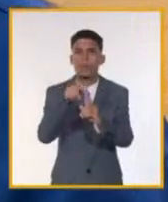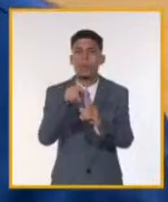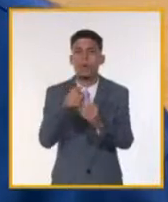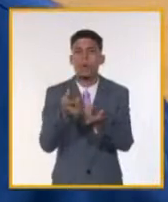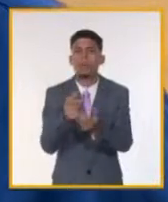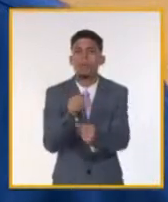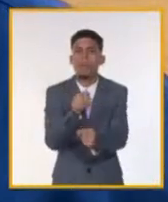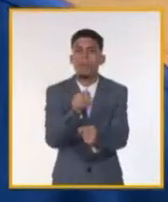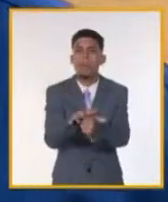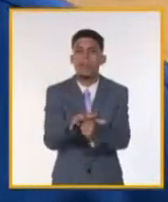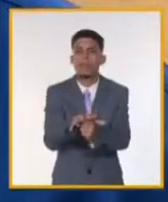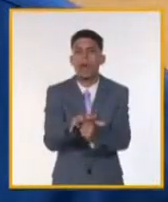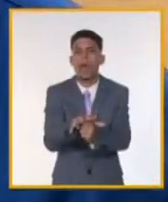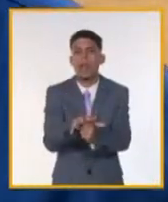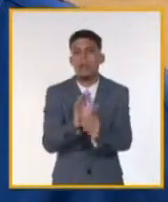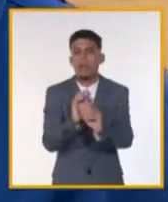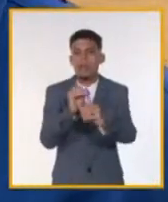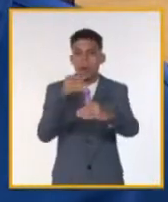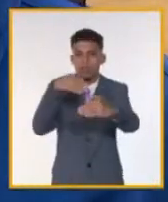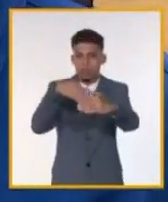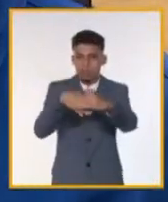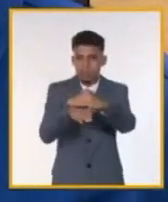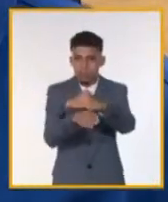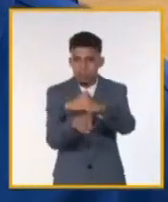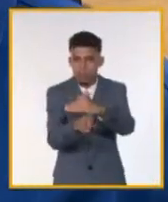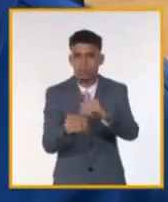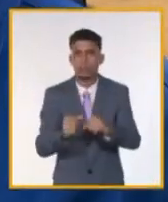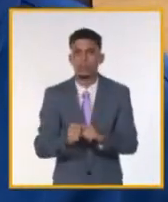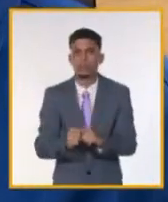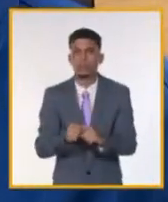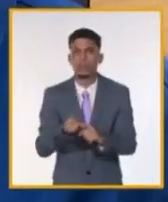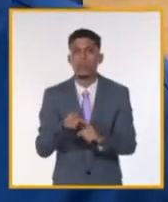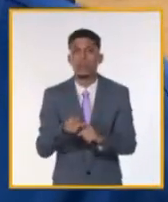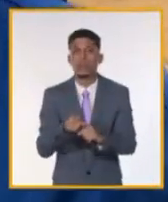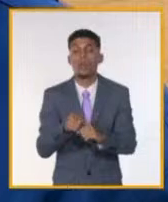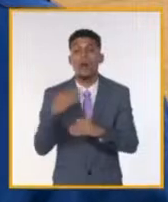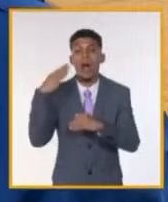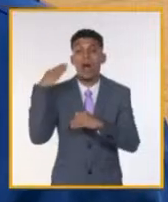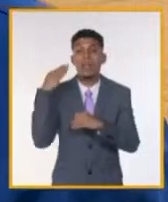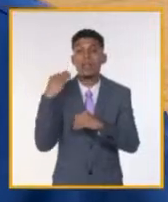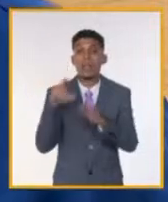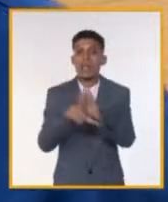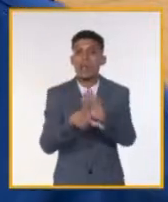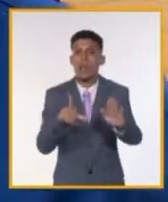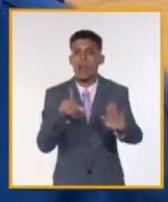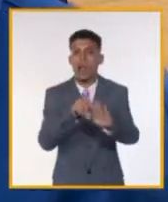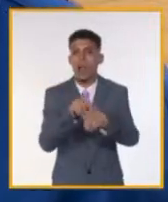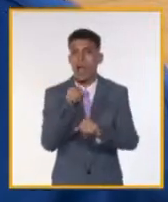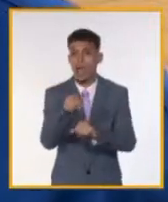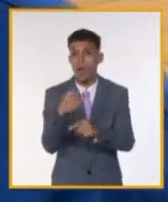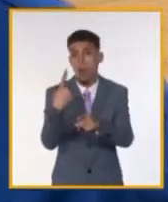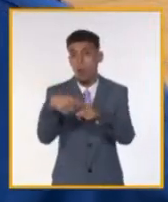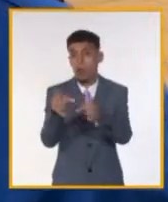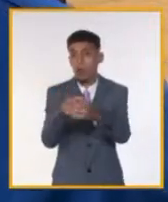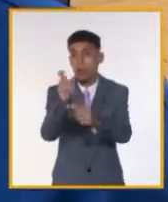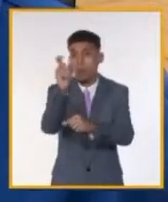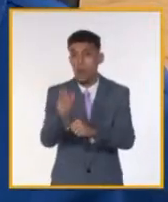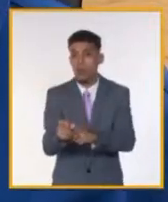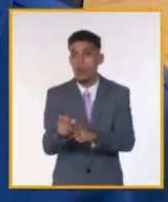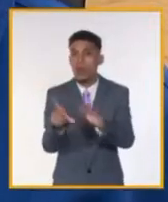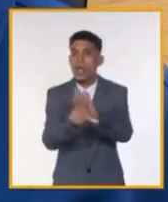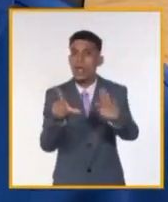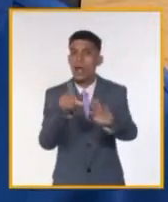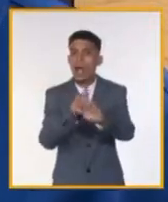de empezar la mina para hacer un desplazamiento de una actividad ilegal que estaban ejerciendo aquí.